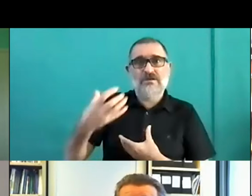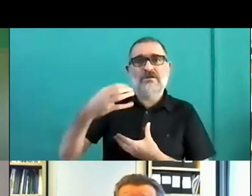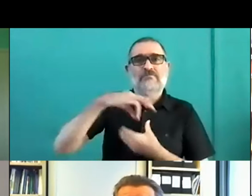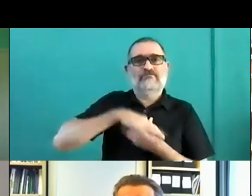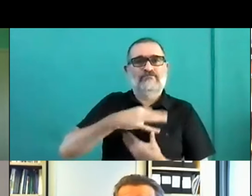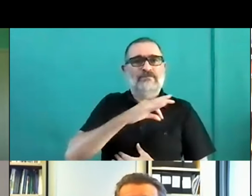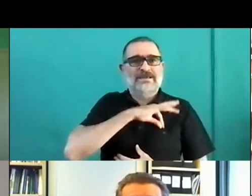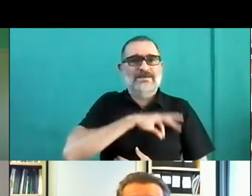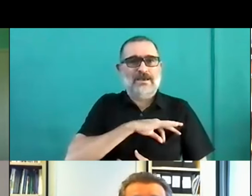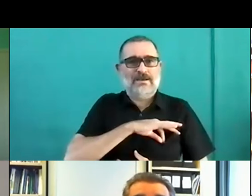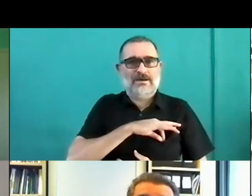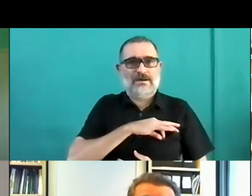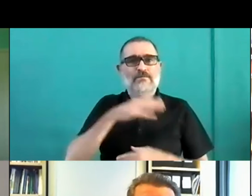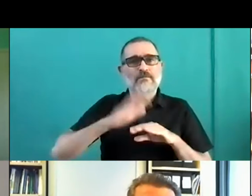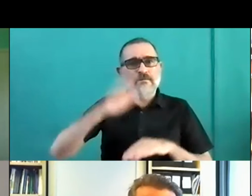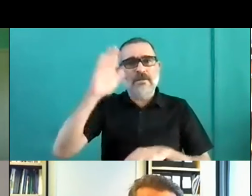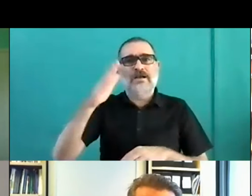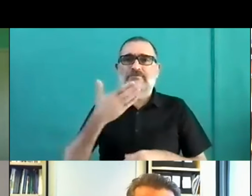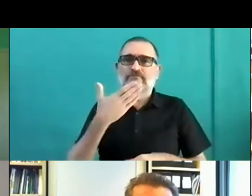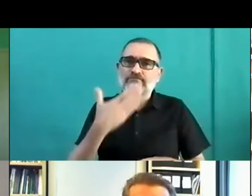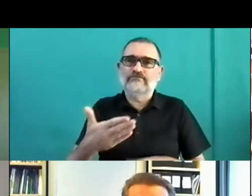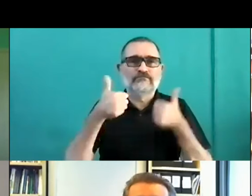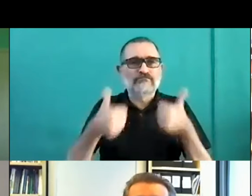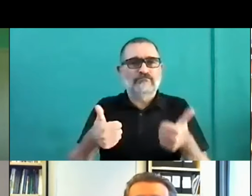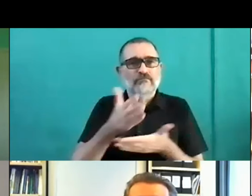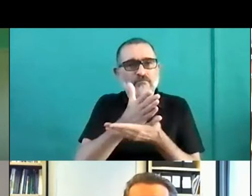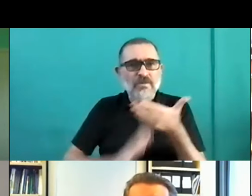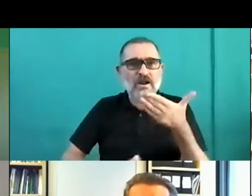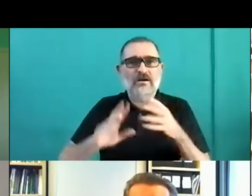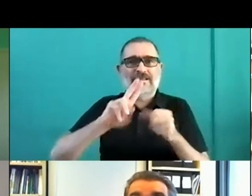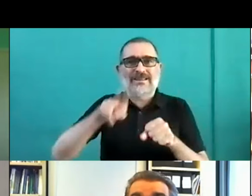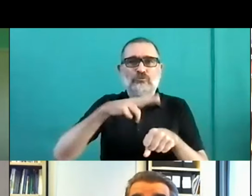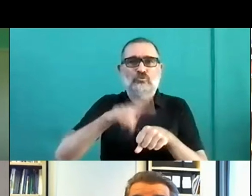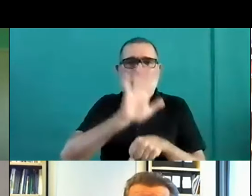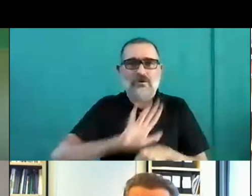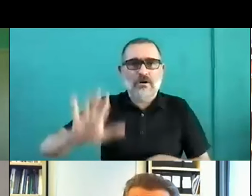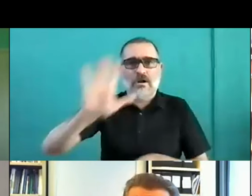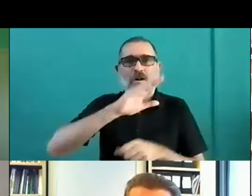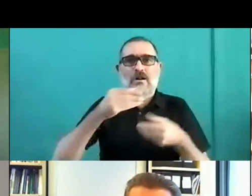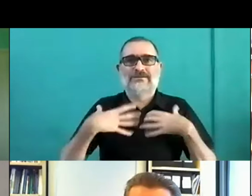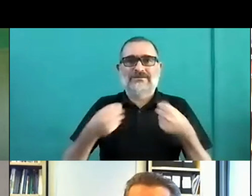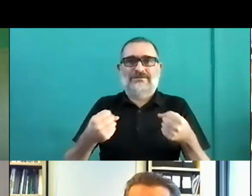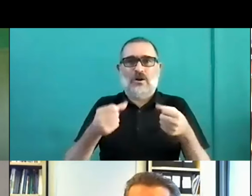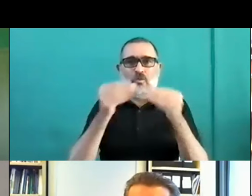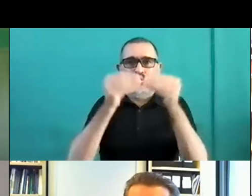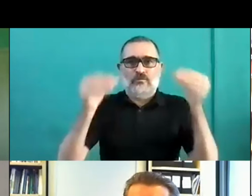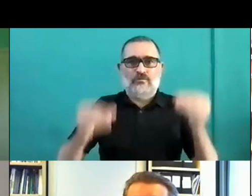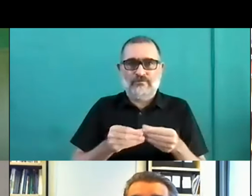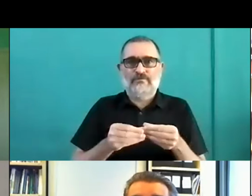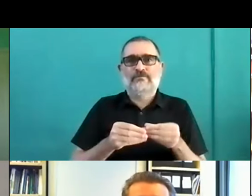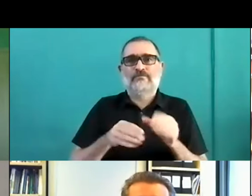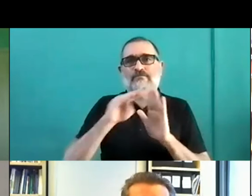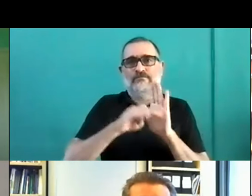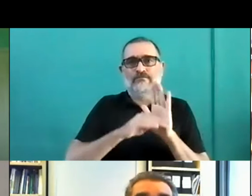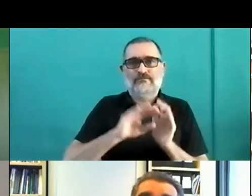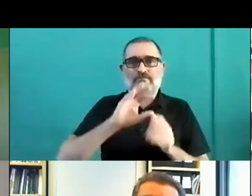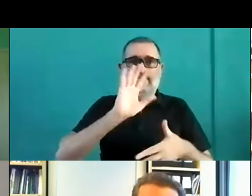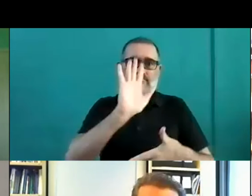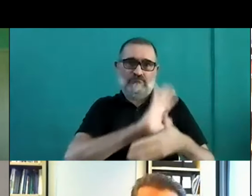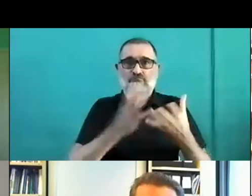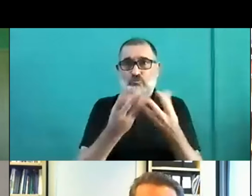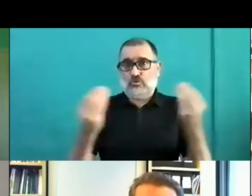Asamblea Mundial de la Salud adoptó una resolución en la que pidió al director general de la OMS que elaborara,